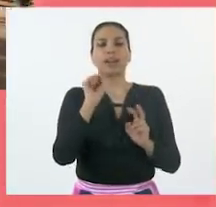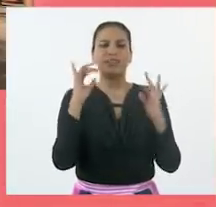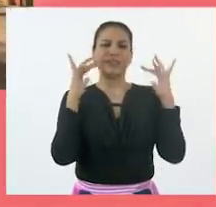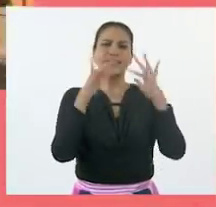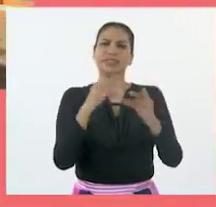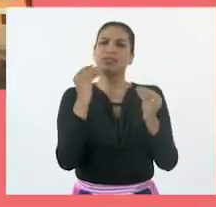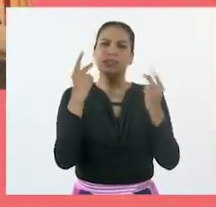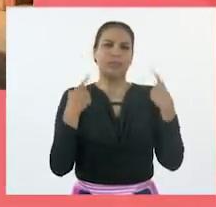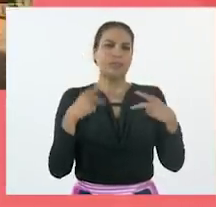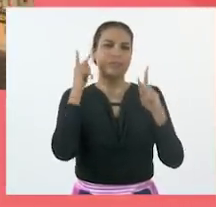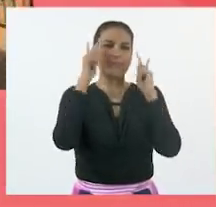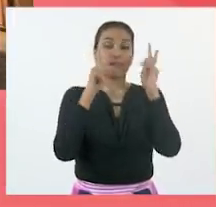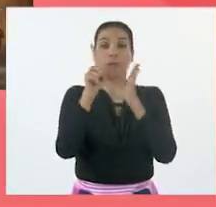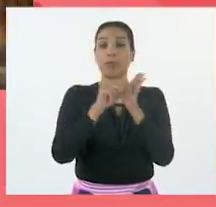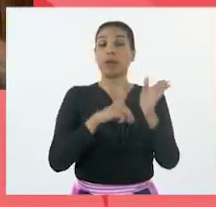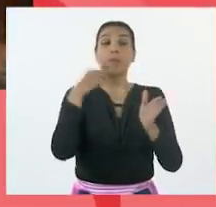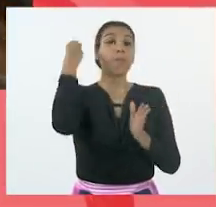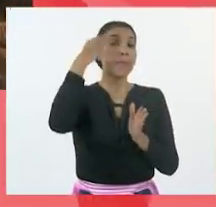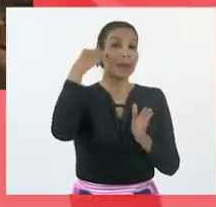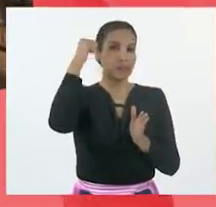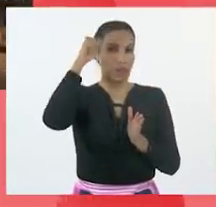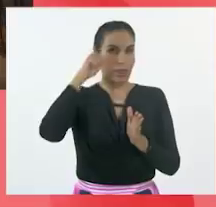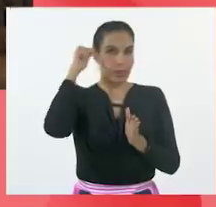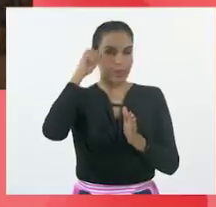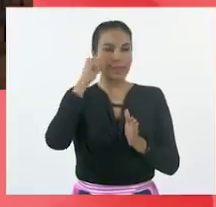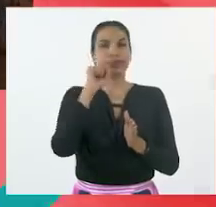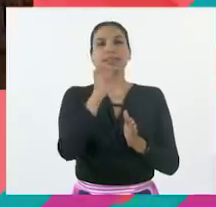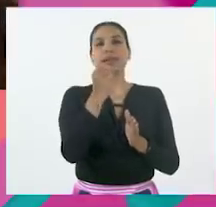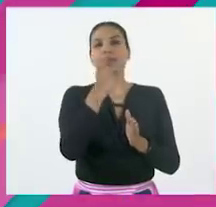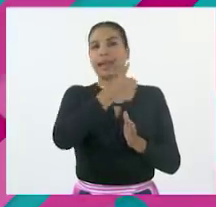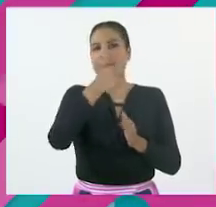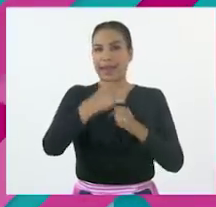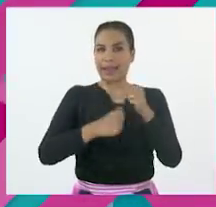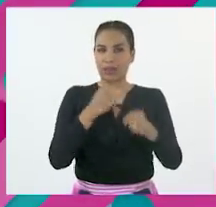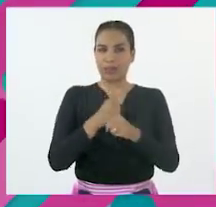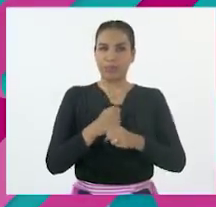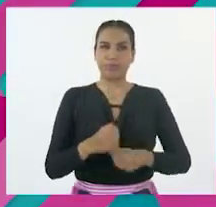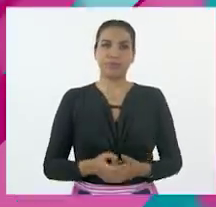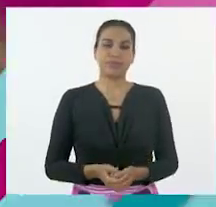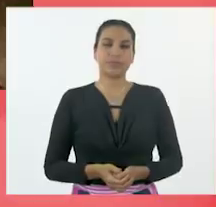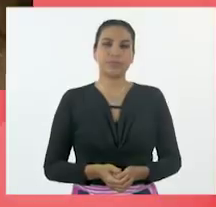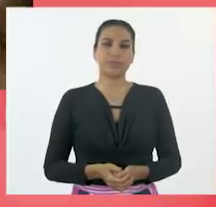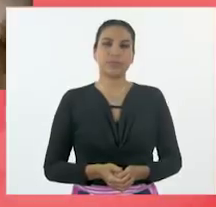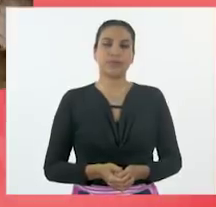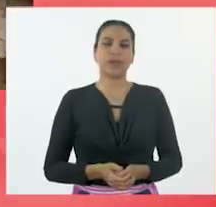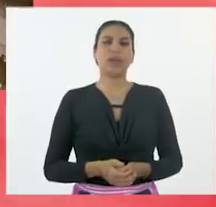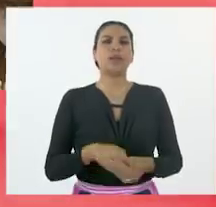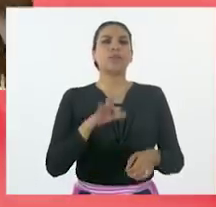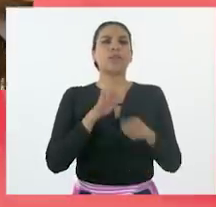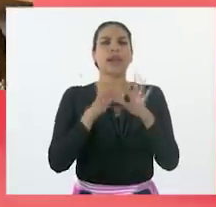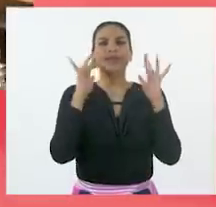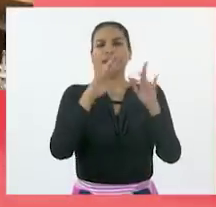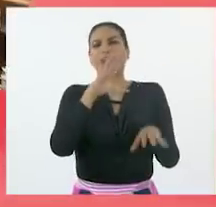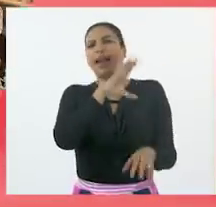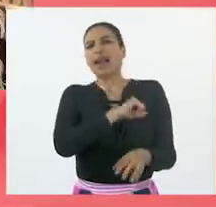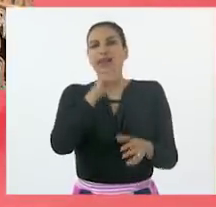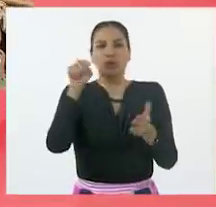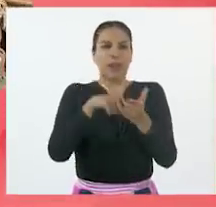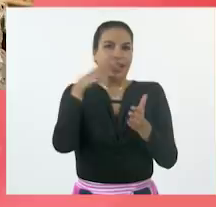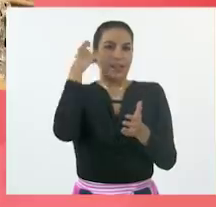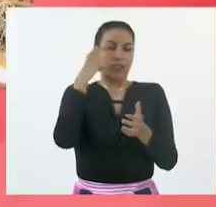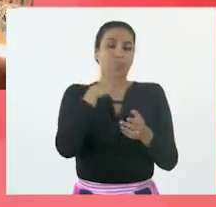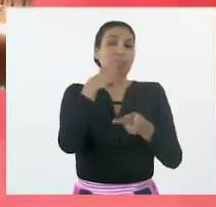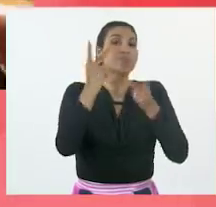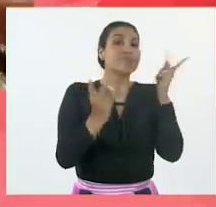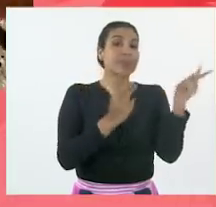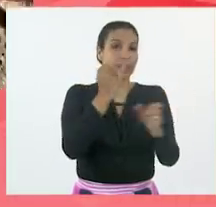visitado, sobre todo en los meses de marzo, abril y septiembre de cada año. El lugar más votado por los habitantes de Querétaro, según